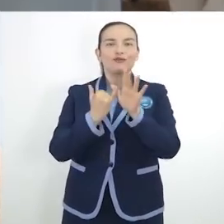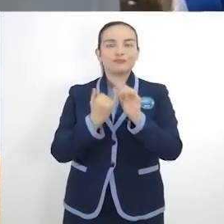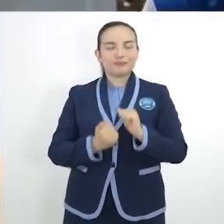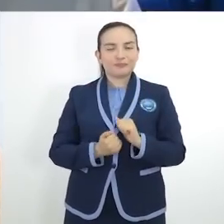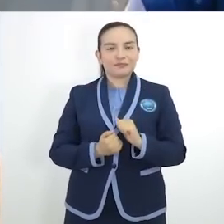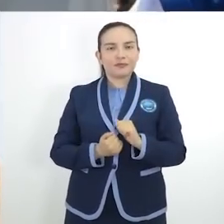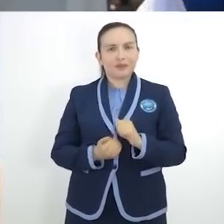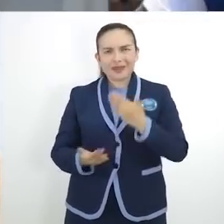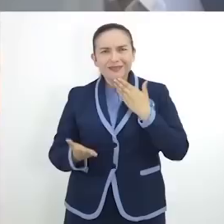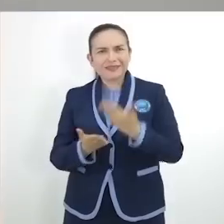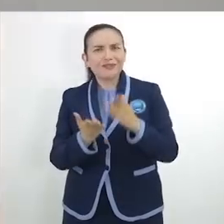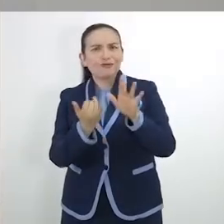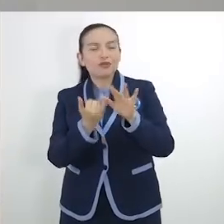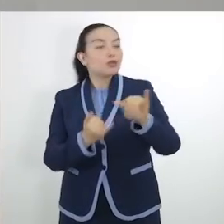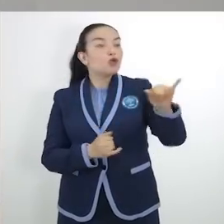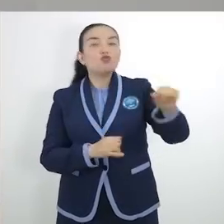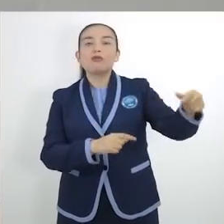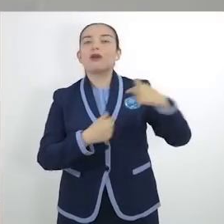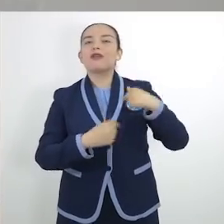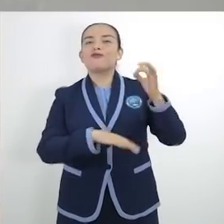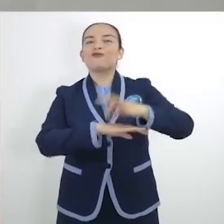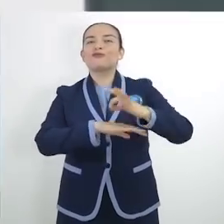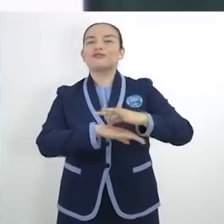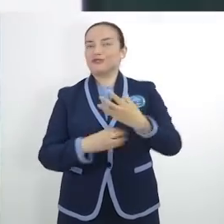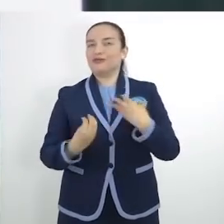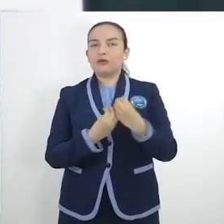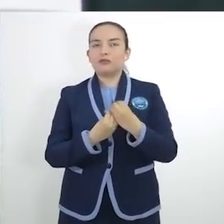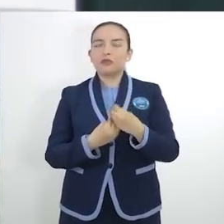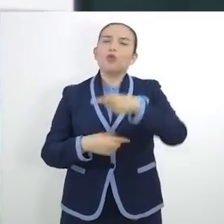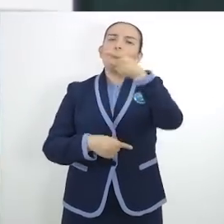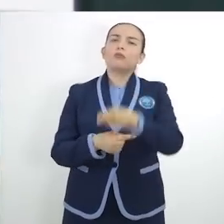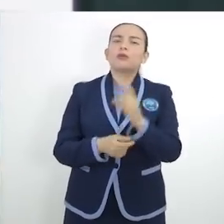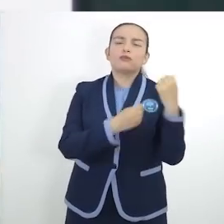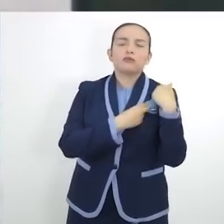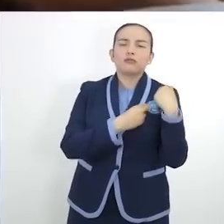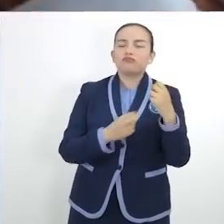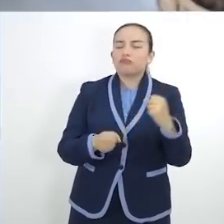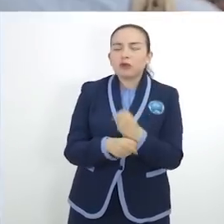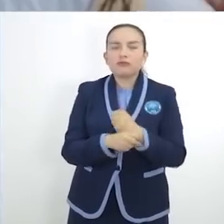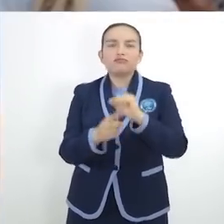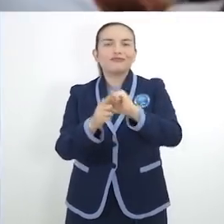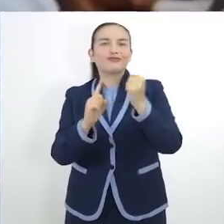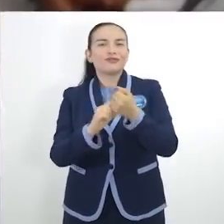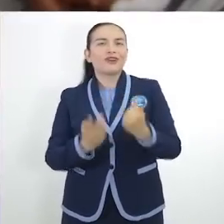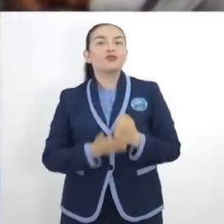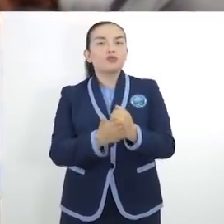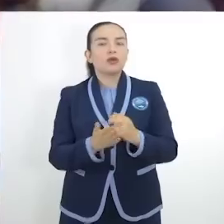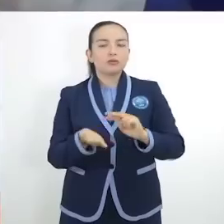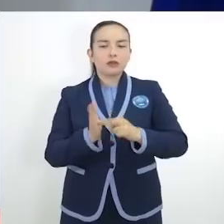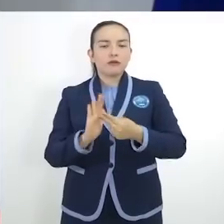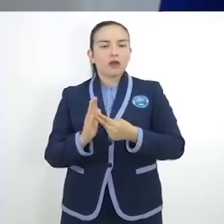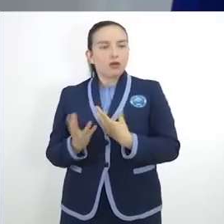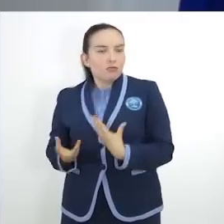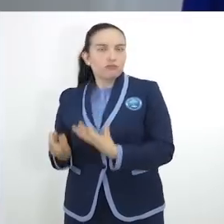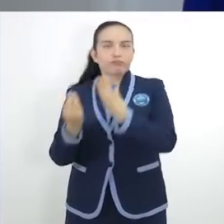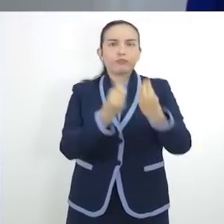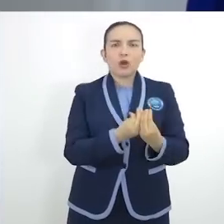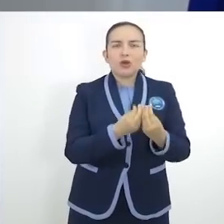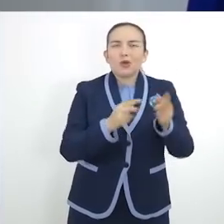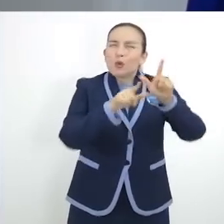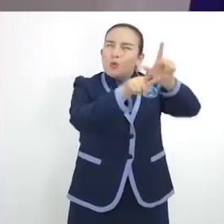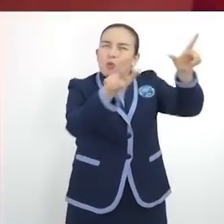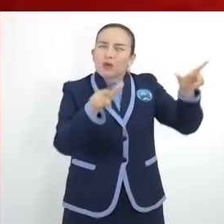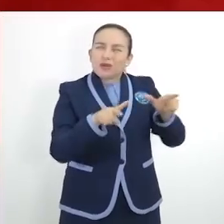es una fundación como nosotros, que cumple un servicio social, y es traer y hacer